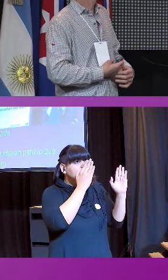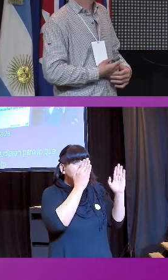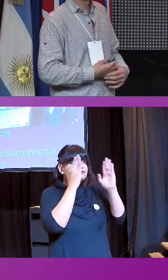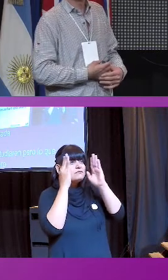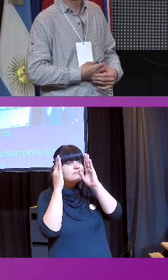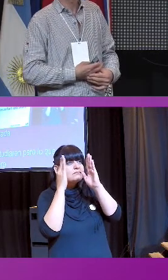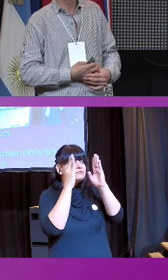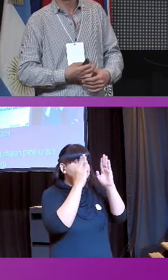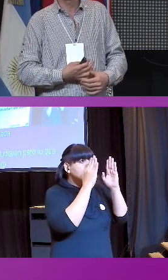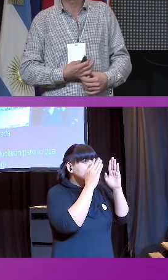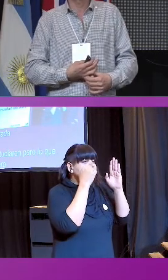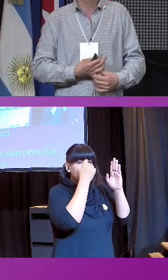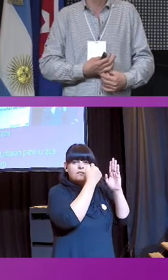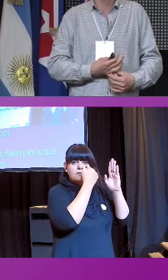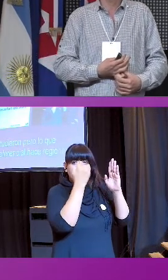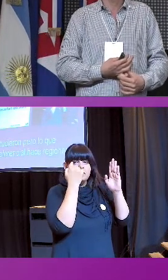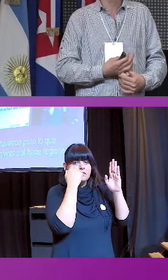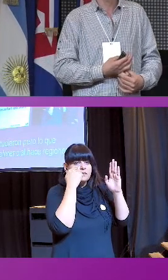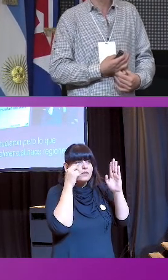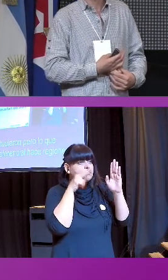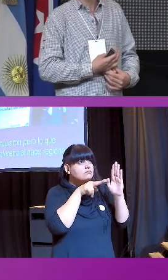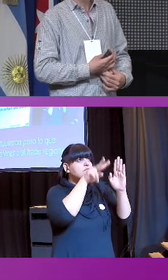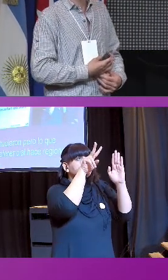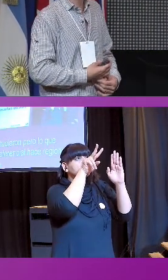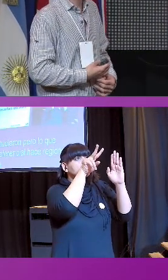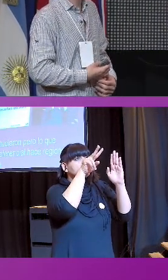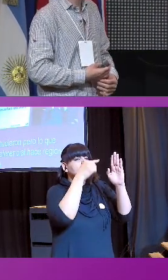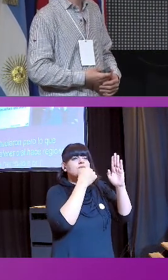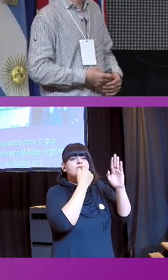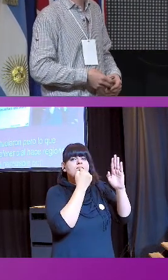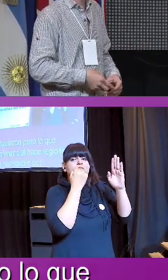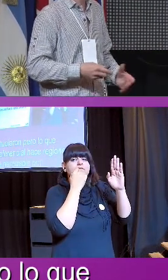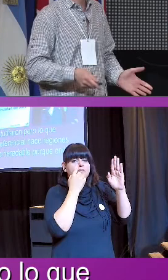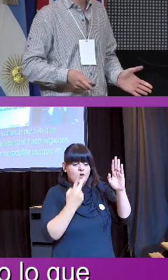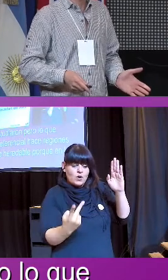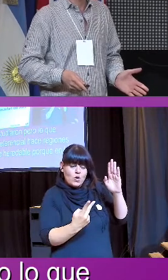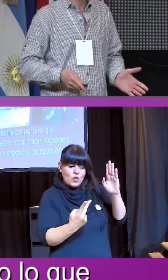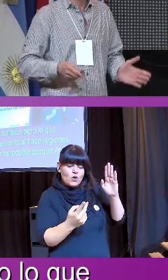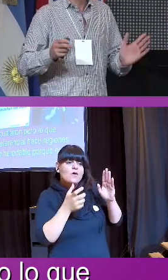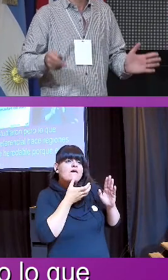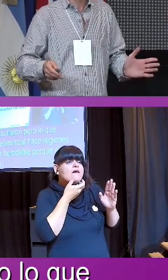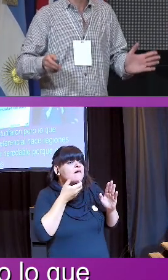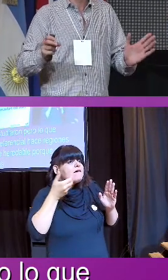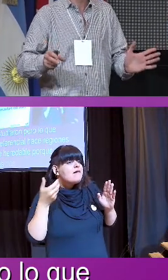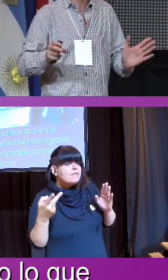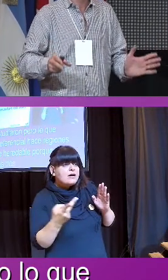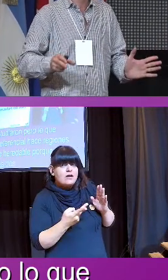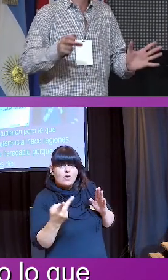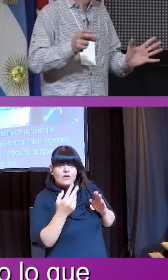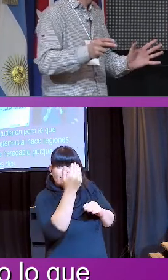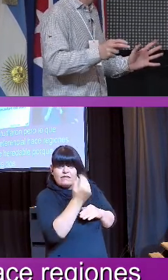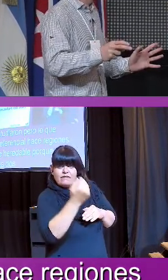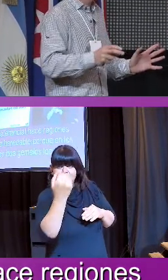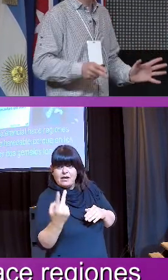hacia regiones de los ojos y la boca son altamente heredables porque en los gemelos eran prácticamente iguales. Dos gemelos, los bebés